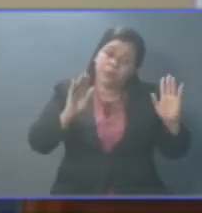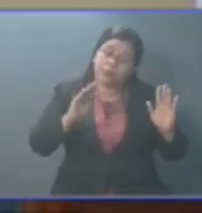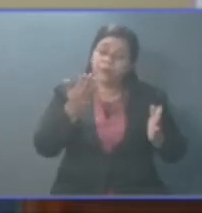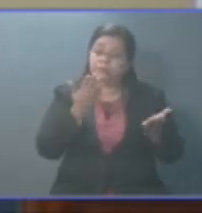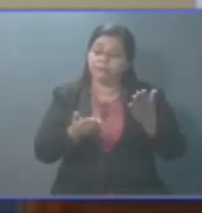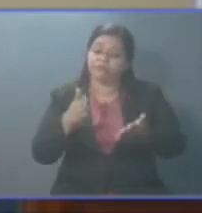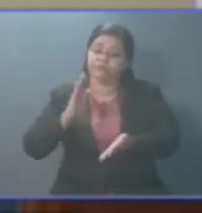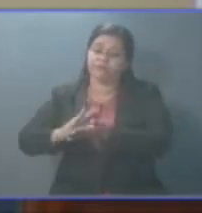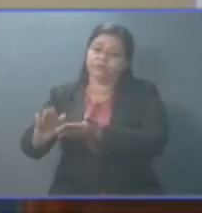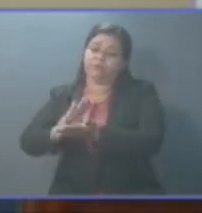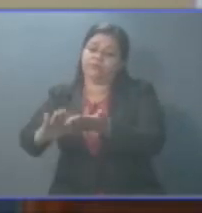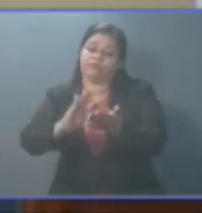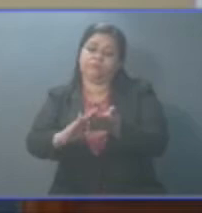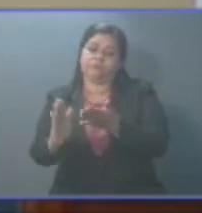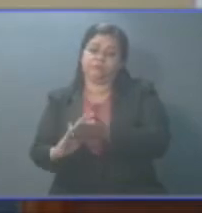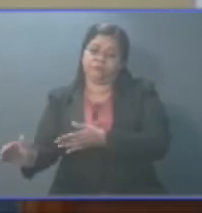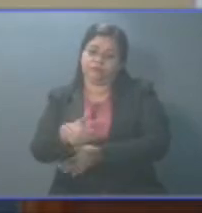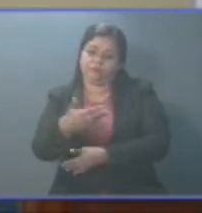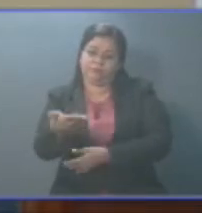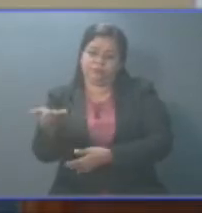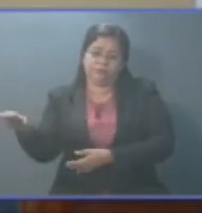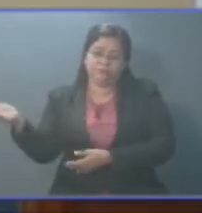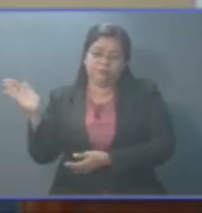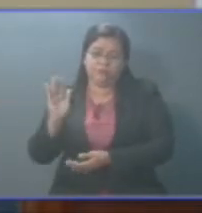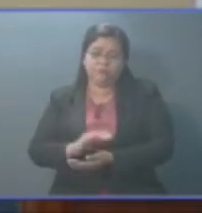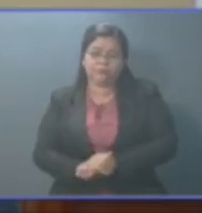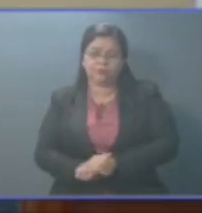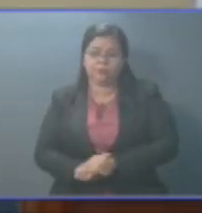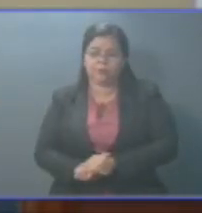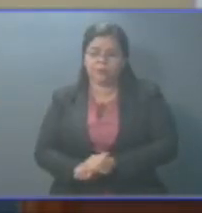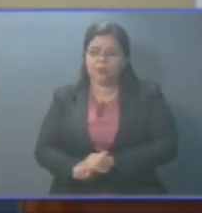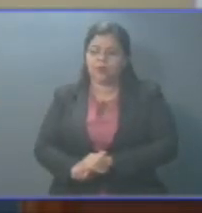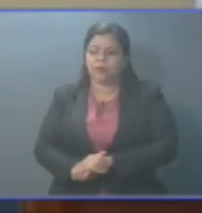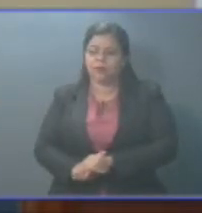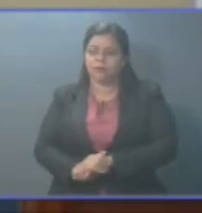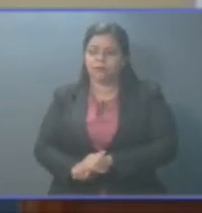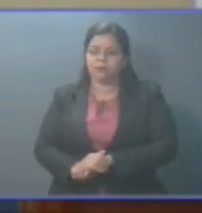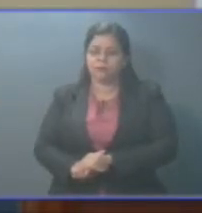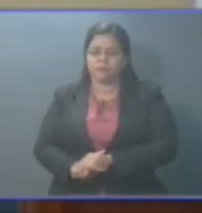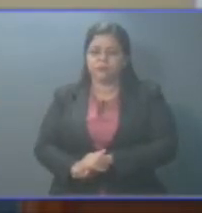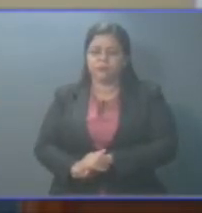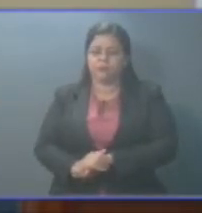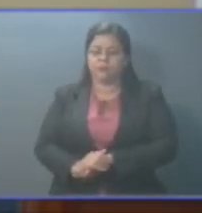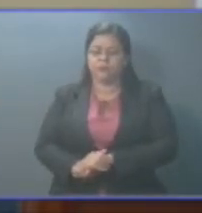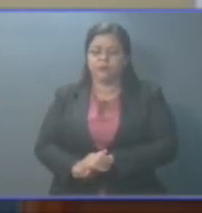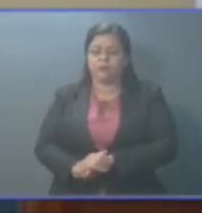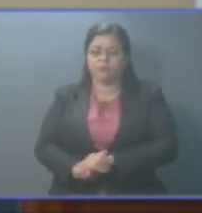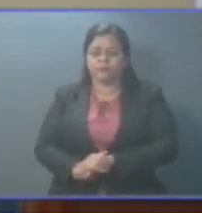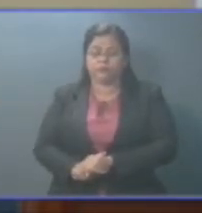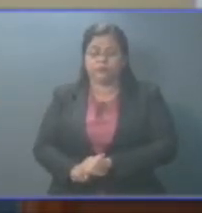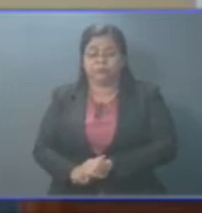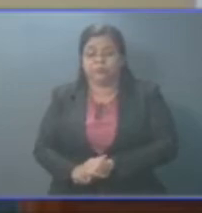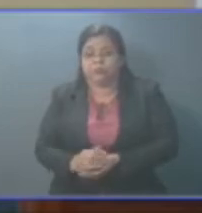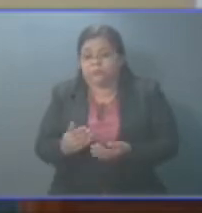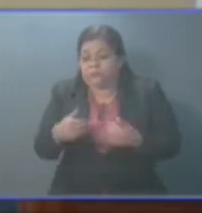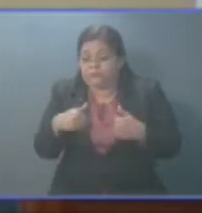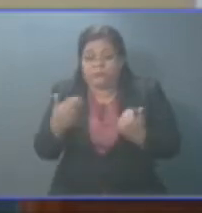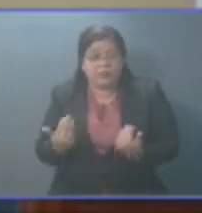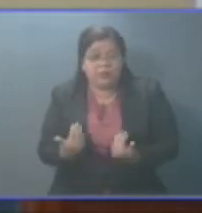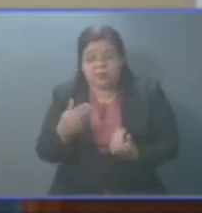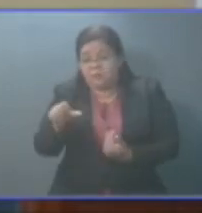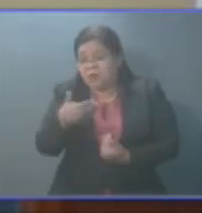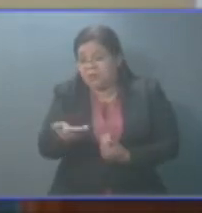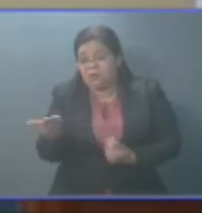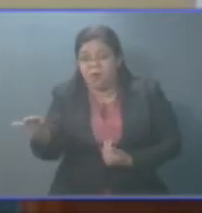en la ley de presupuesto que aprobamos el año pasado. No la tienen, la ocuparon en otra